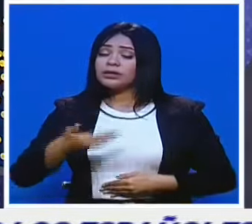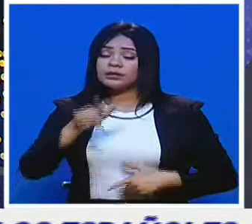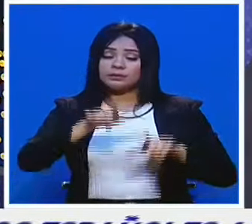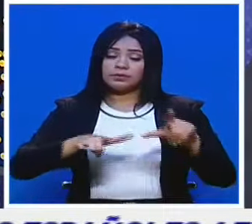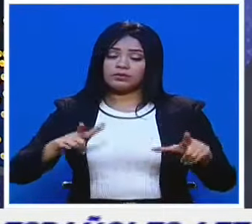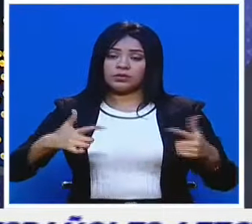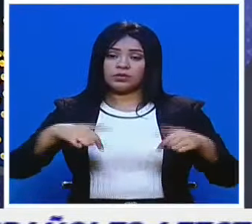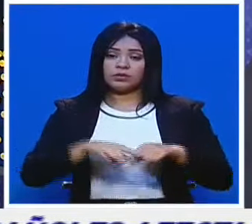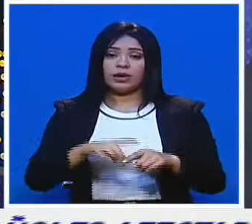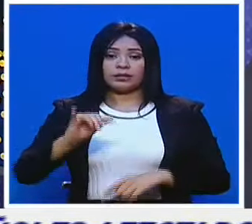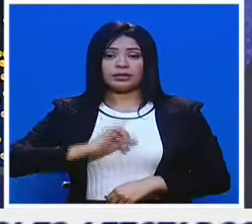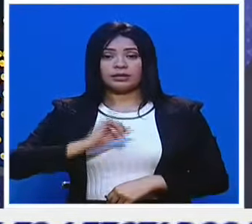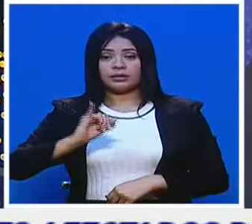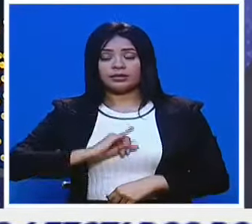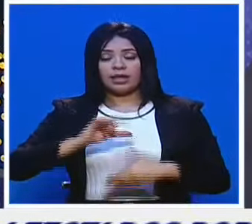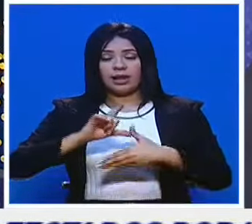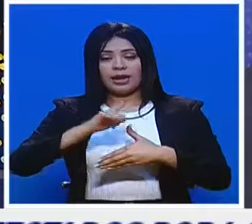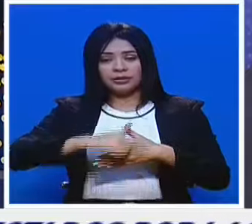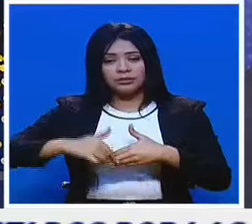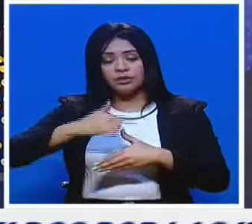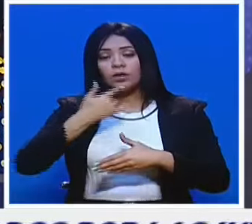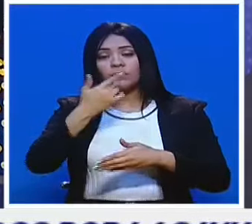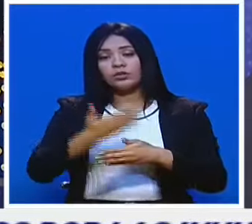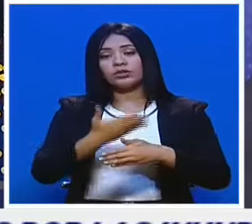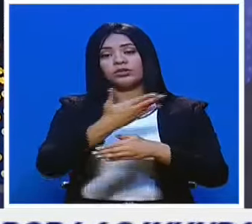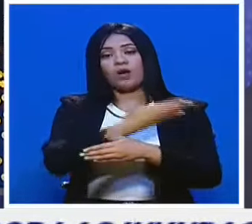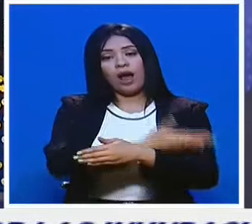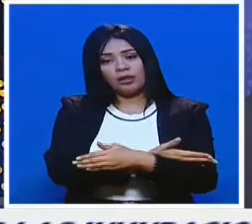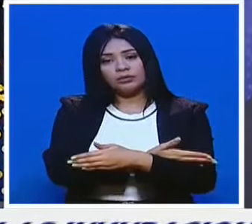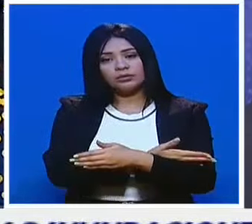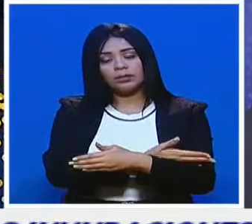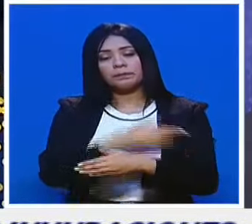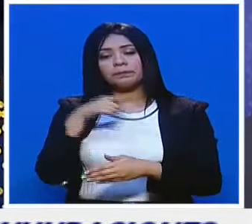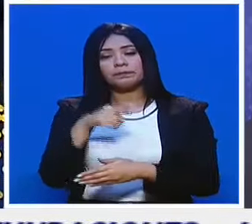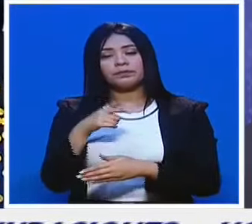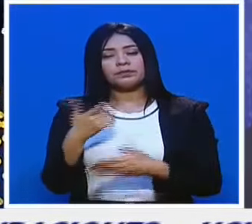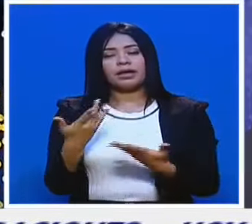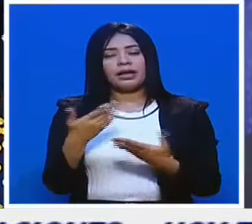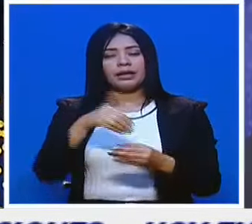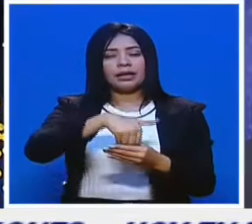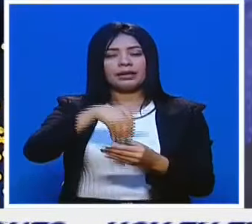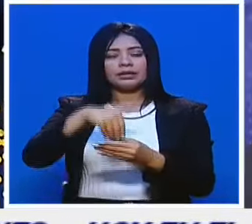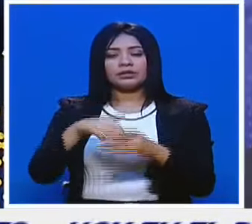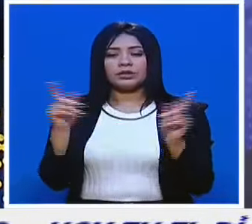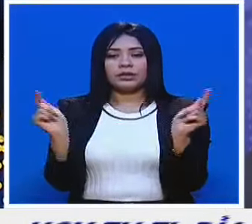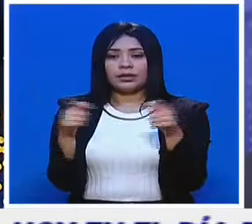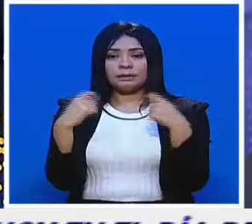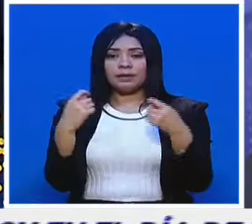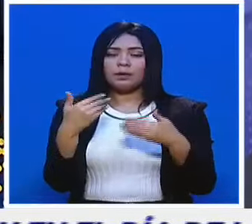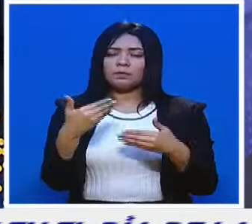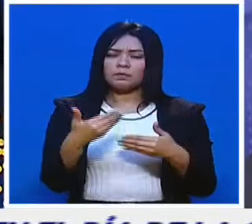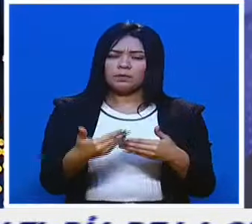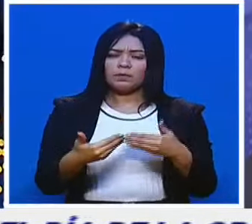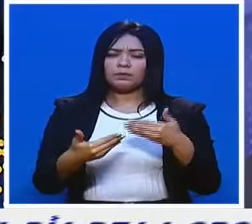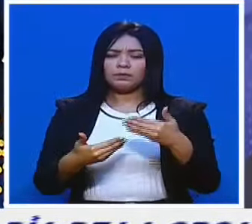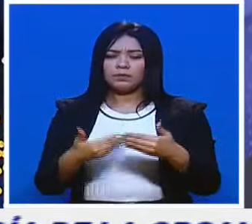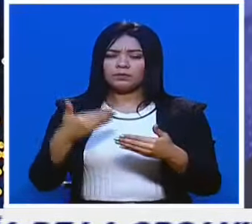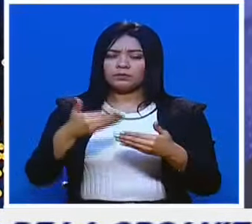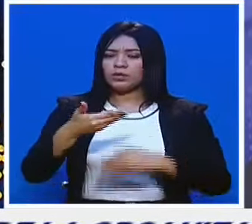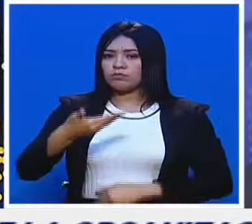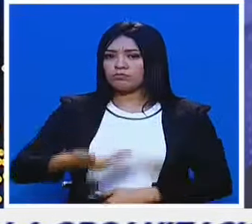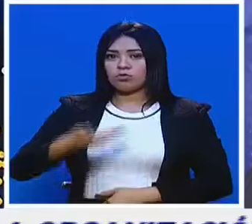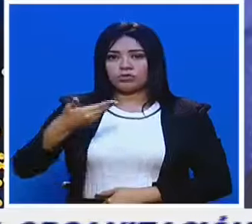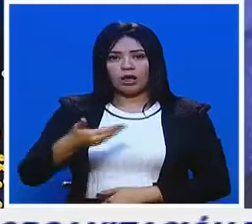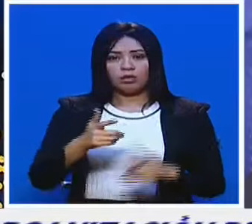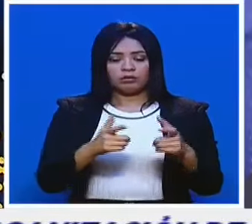las poblaciones que, como les hemos dicho a lo largo de este recorrido en camino a la Casa Blanca, han venido creciendo de una manera